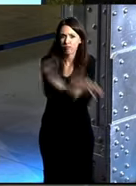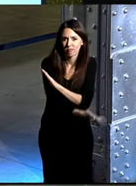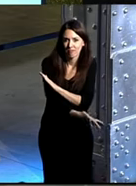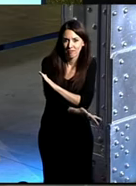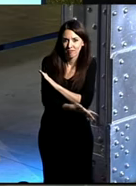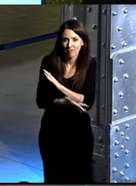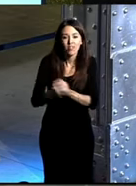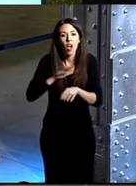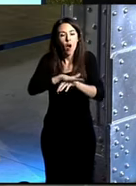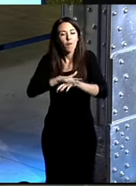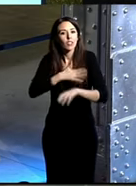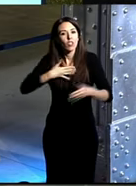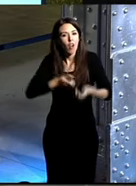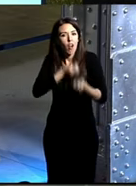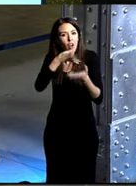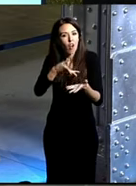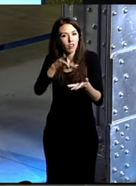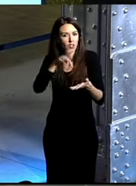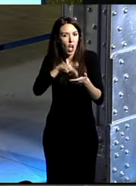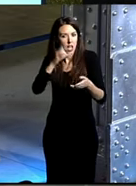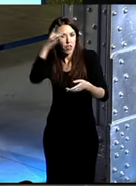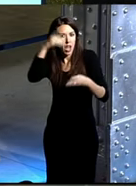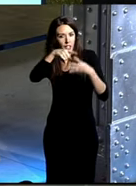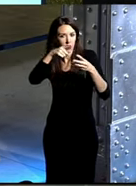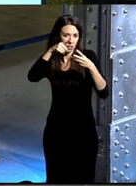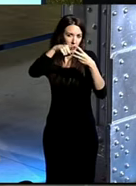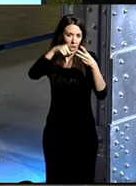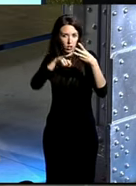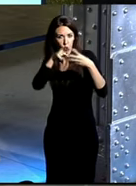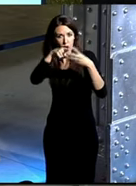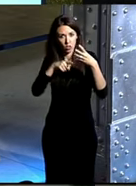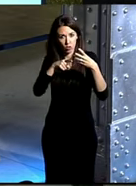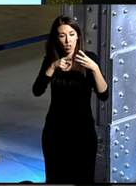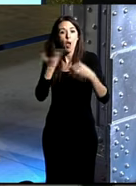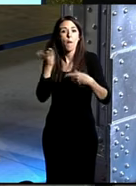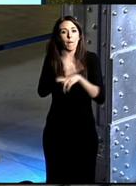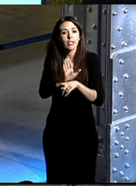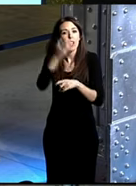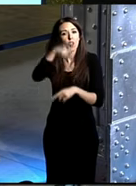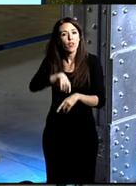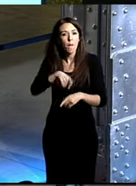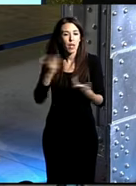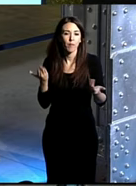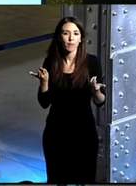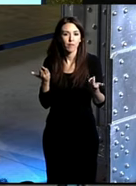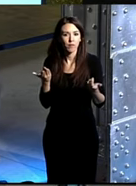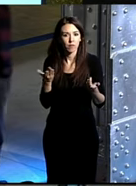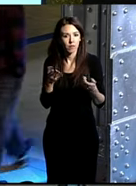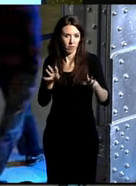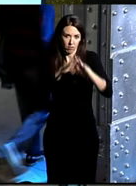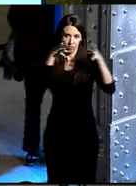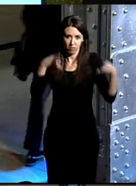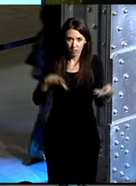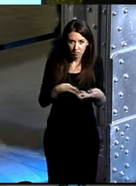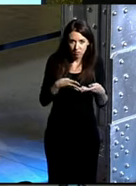Y básicamente quiero transmitirles 3 o 4 ideas. Esta presentación está también online,